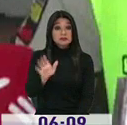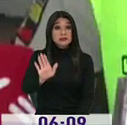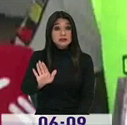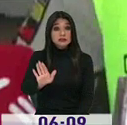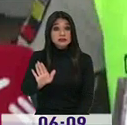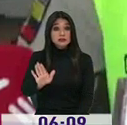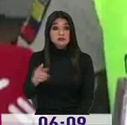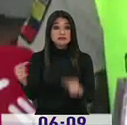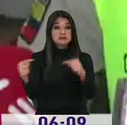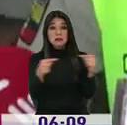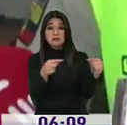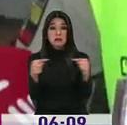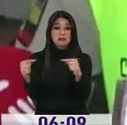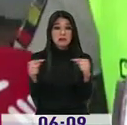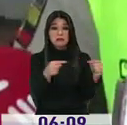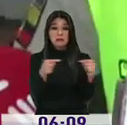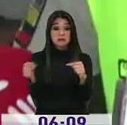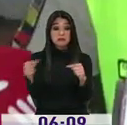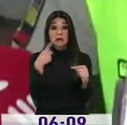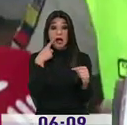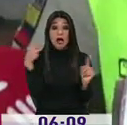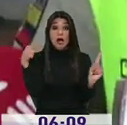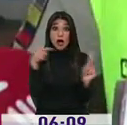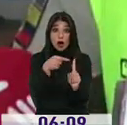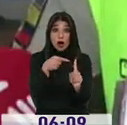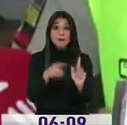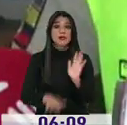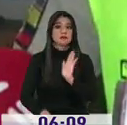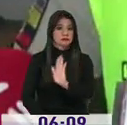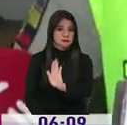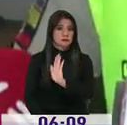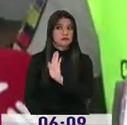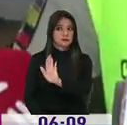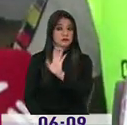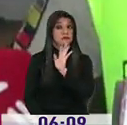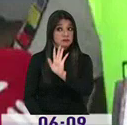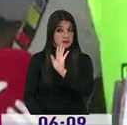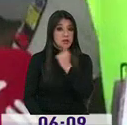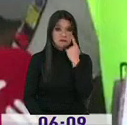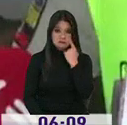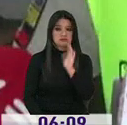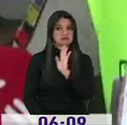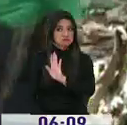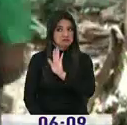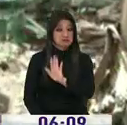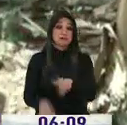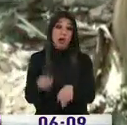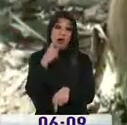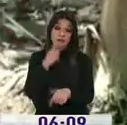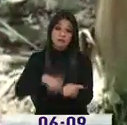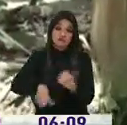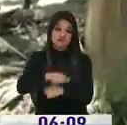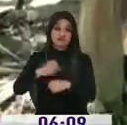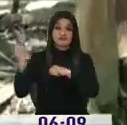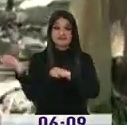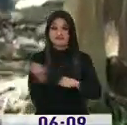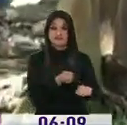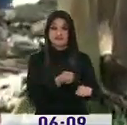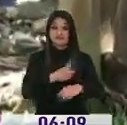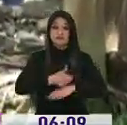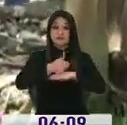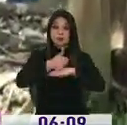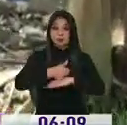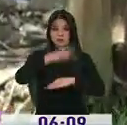de las discusiones, el hoyo occiso le habría indicado que le va a matar. Agentes de la DINASED, luego de